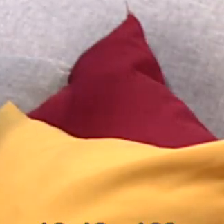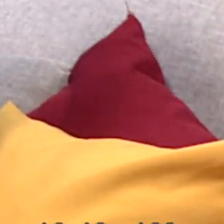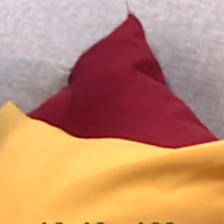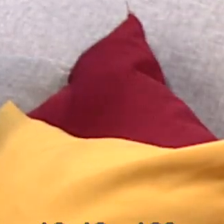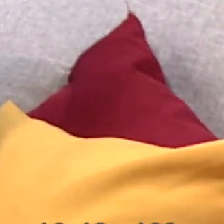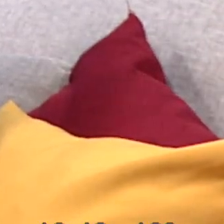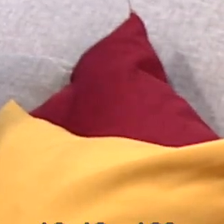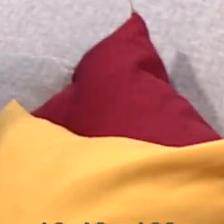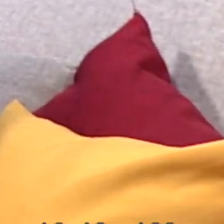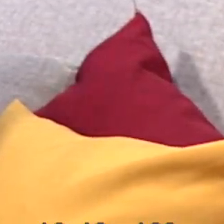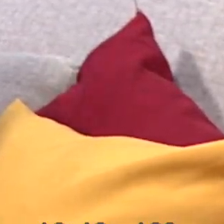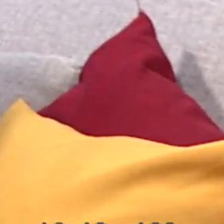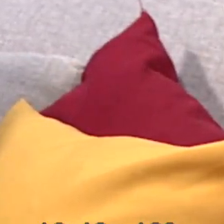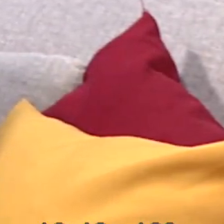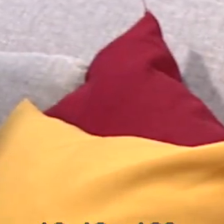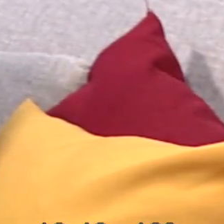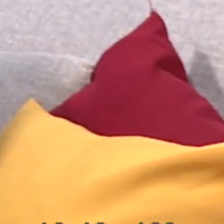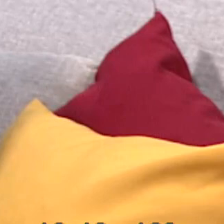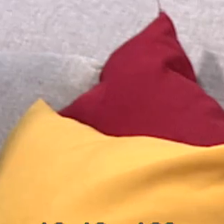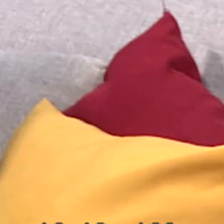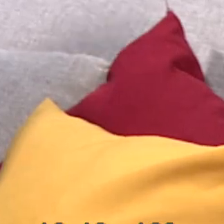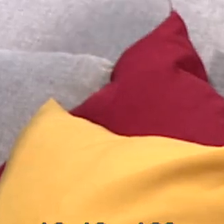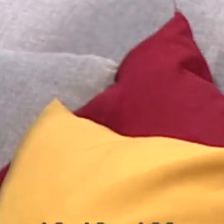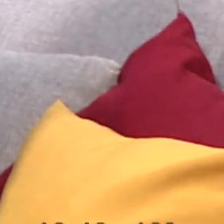puedo cantar.